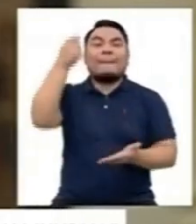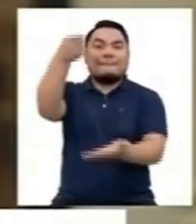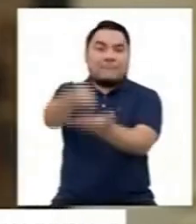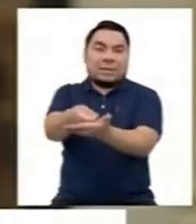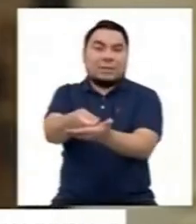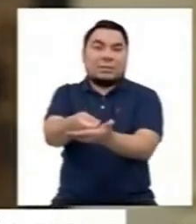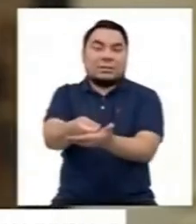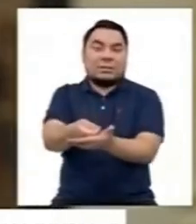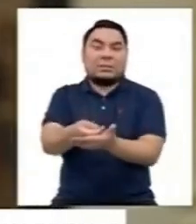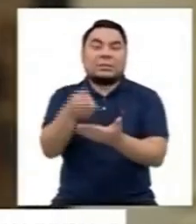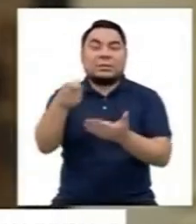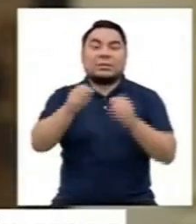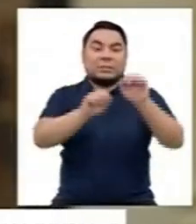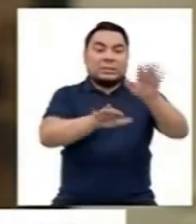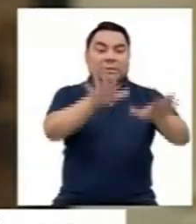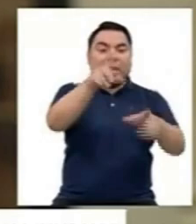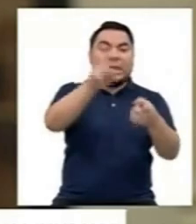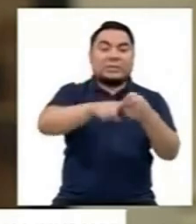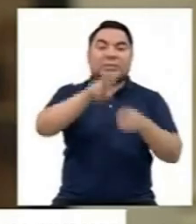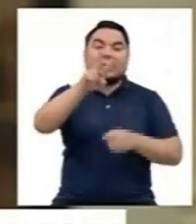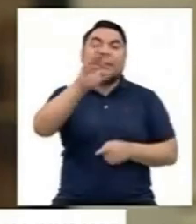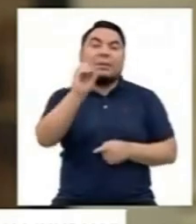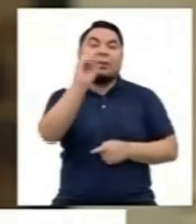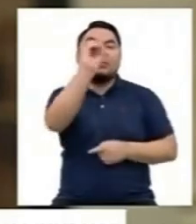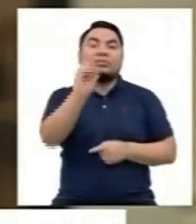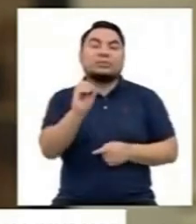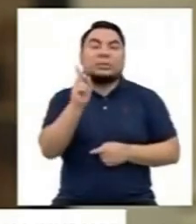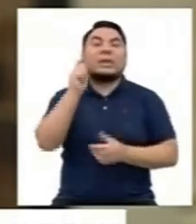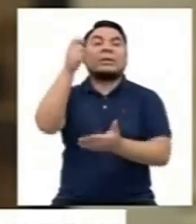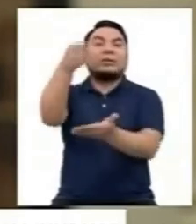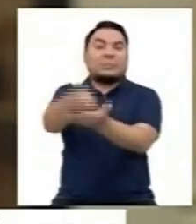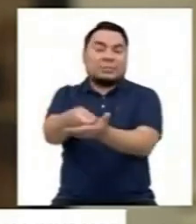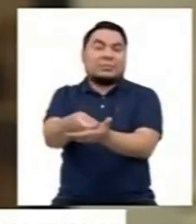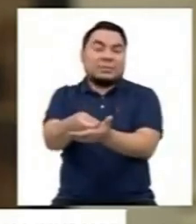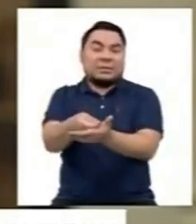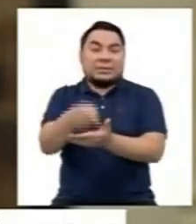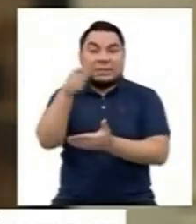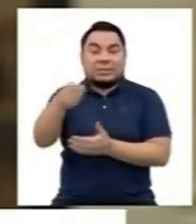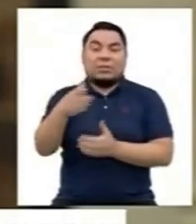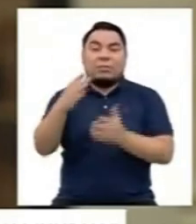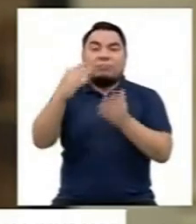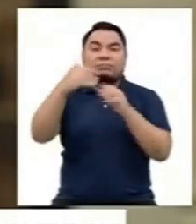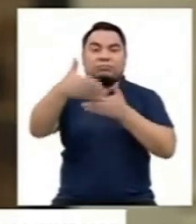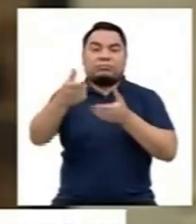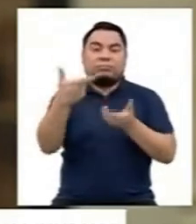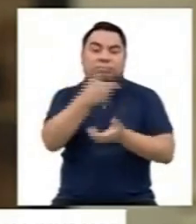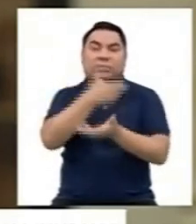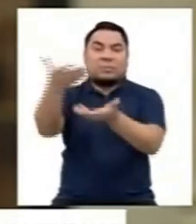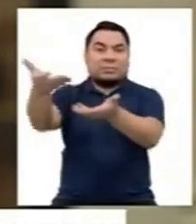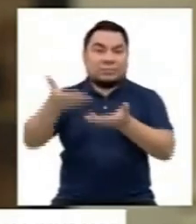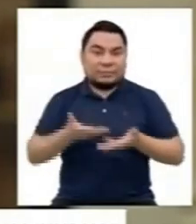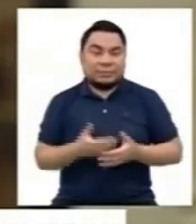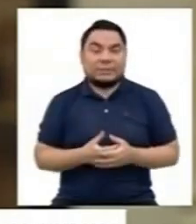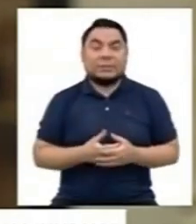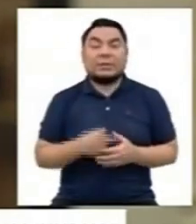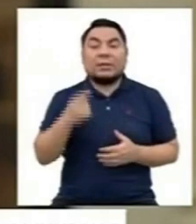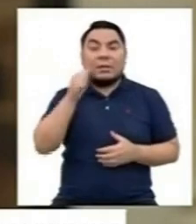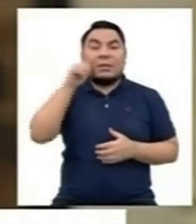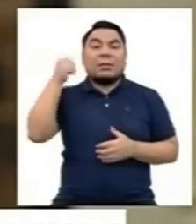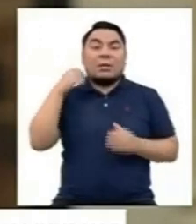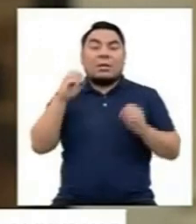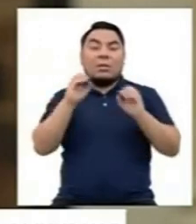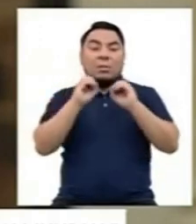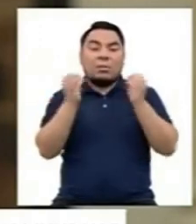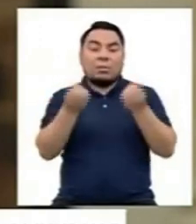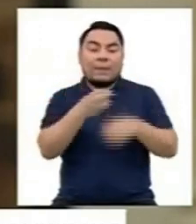queda dormido. Debido a la gran demanda de vacunas en todo el mundo, los países están intentando acceder a un lote de